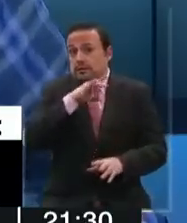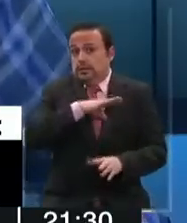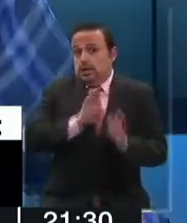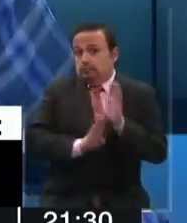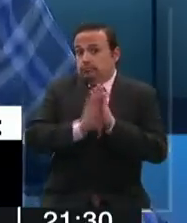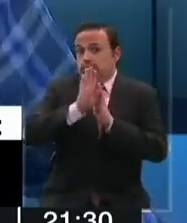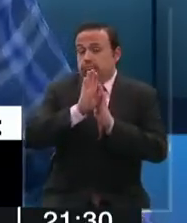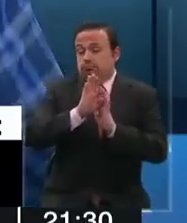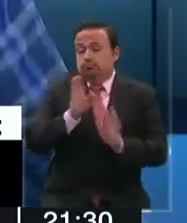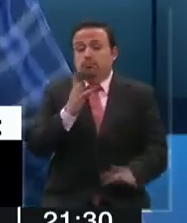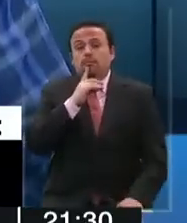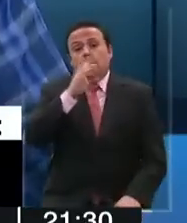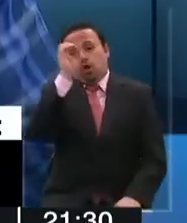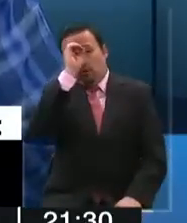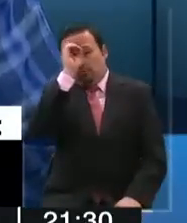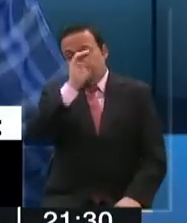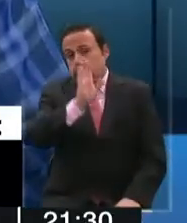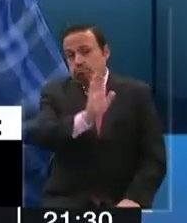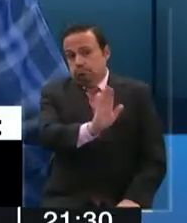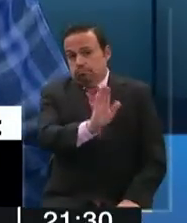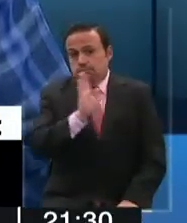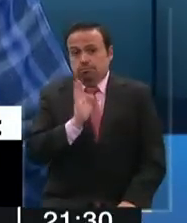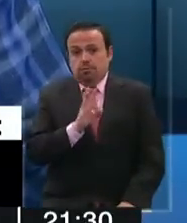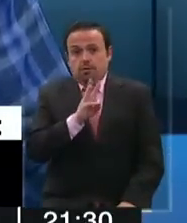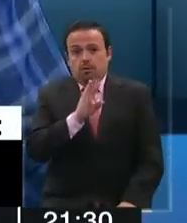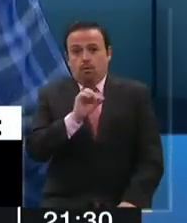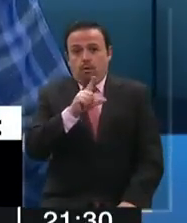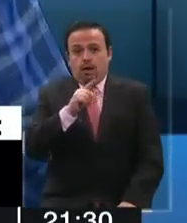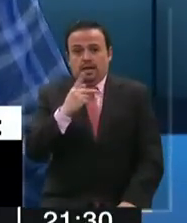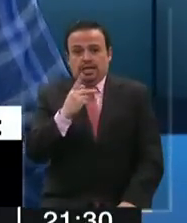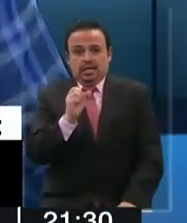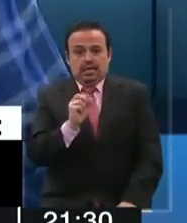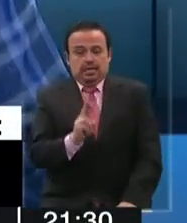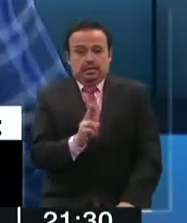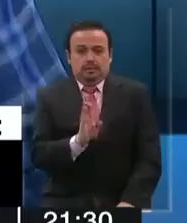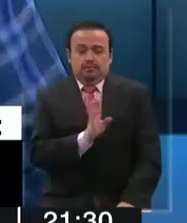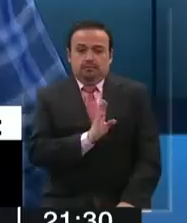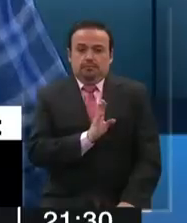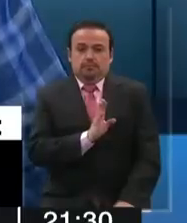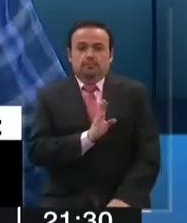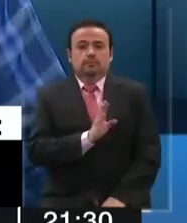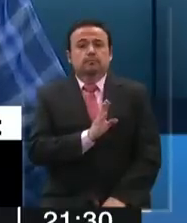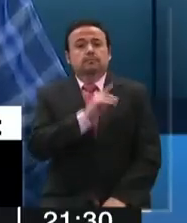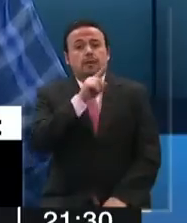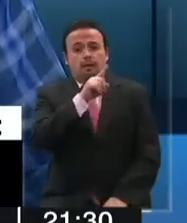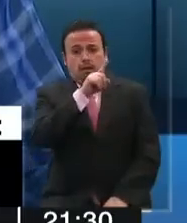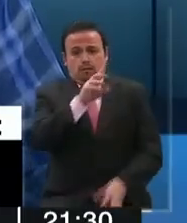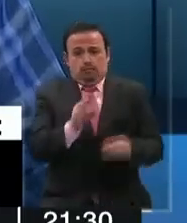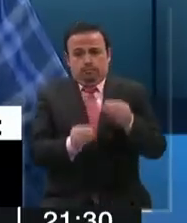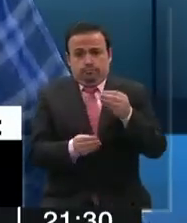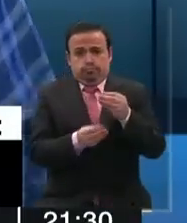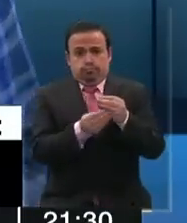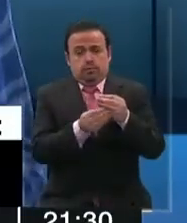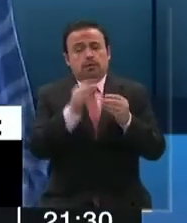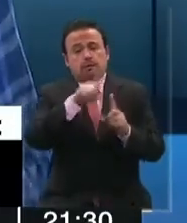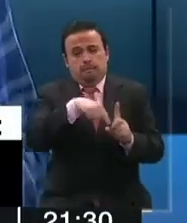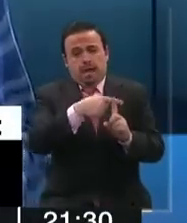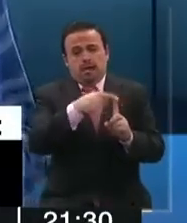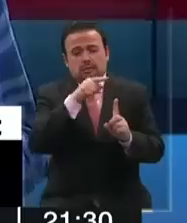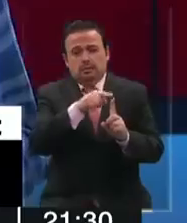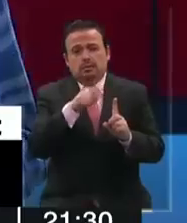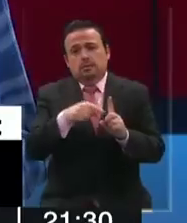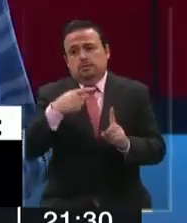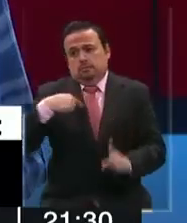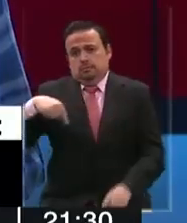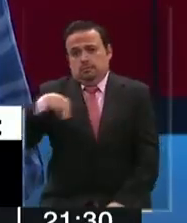es la opinión de Ignacio wokar y agregó algo más que a nosotros